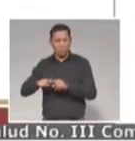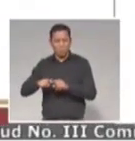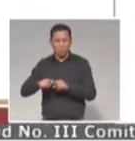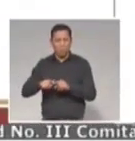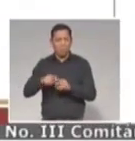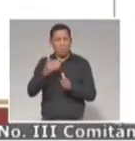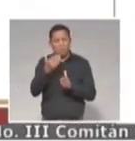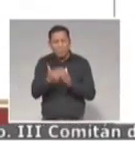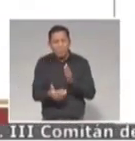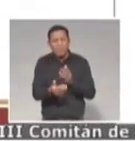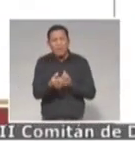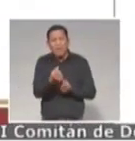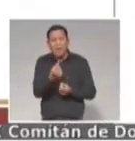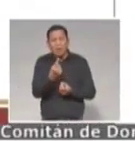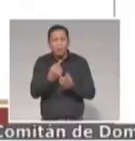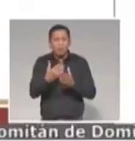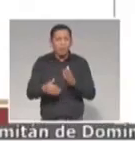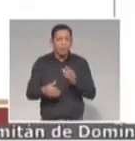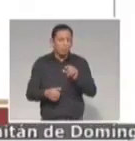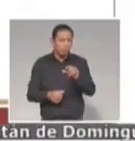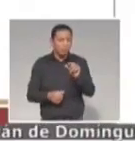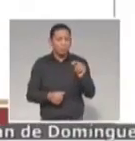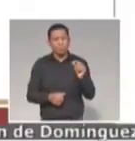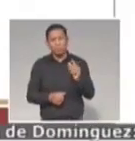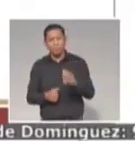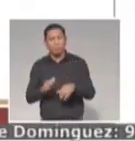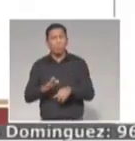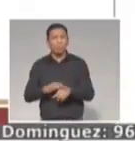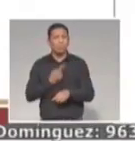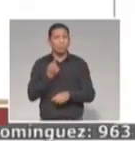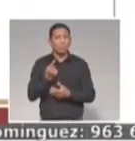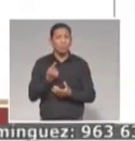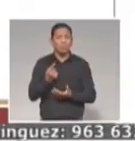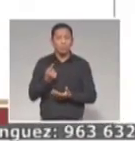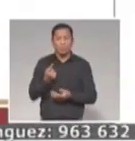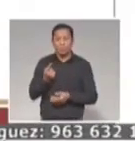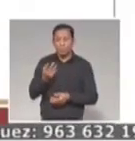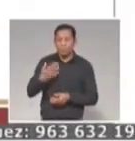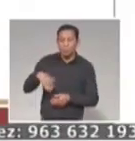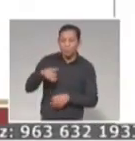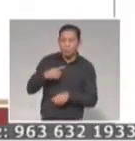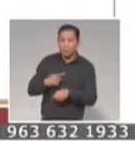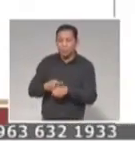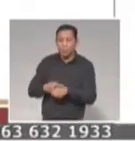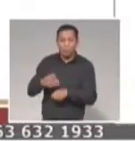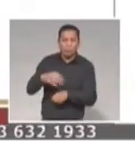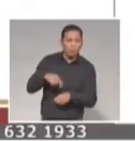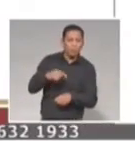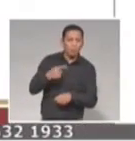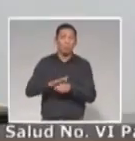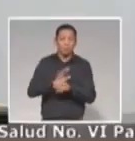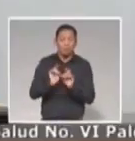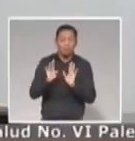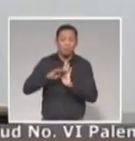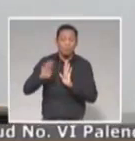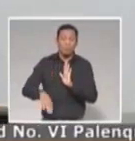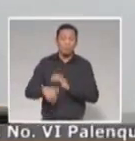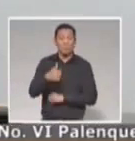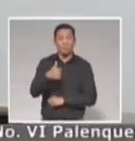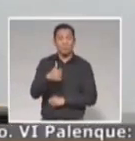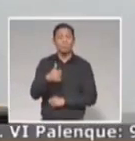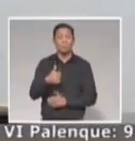se encuentran en 62 en tu club chula 6 en huixtla 4 en chapa de corzo